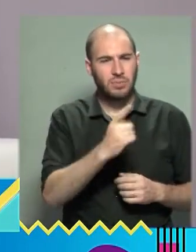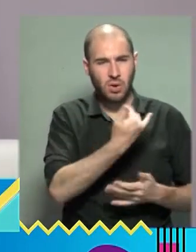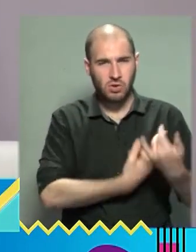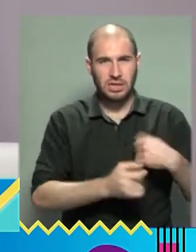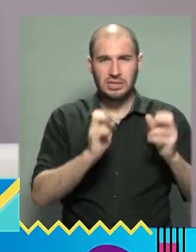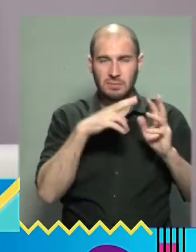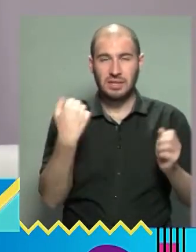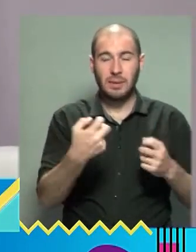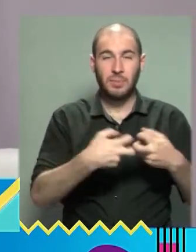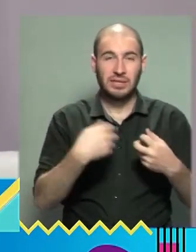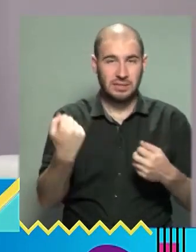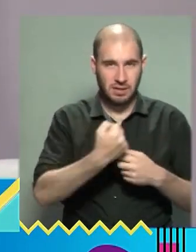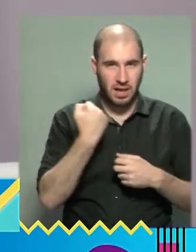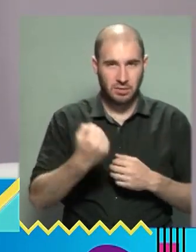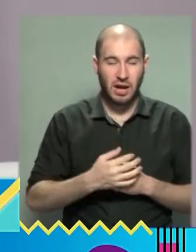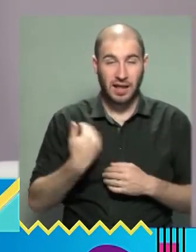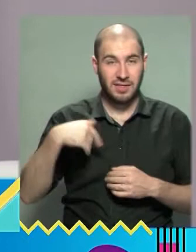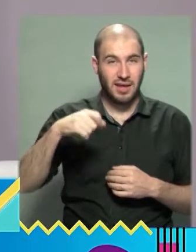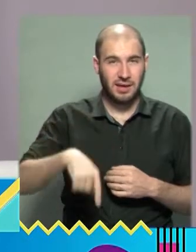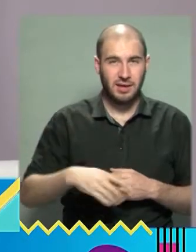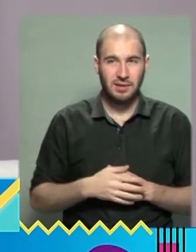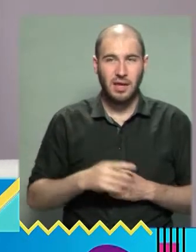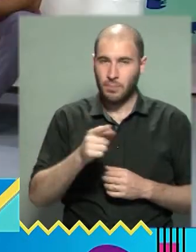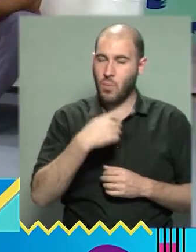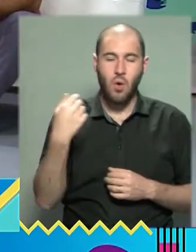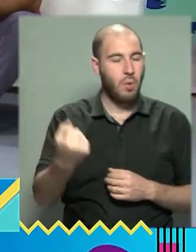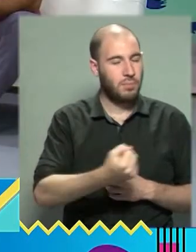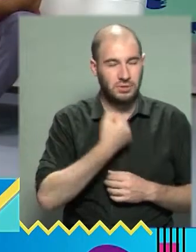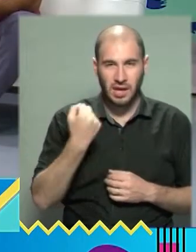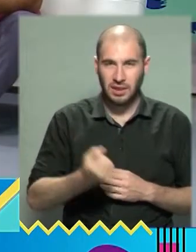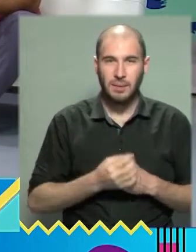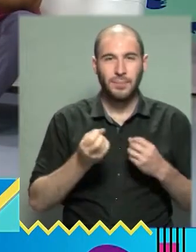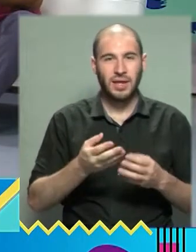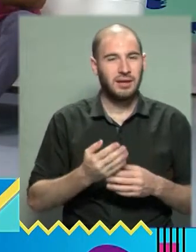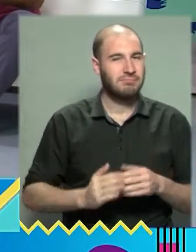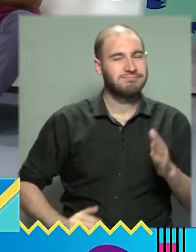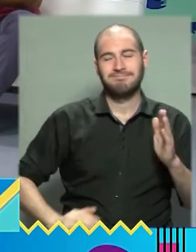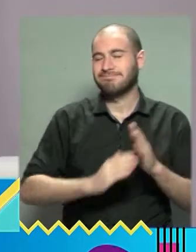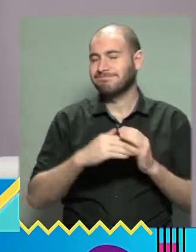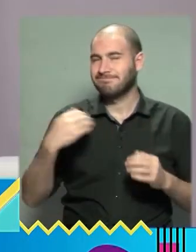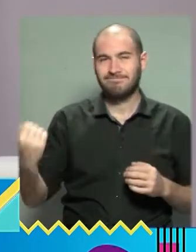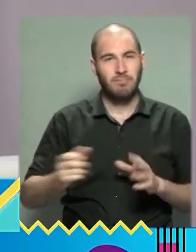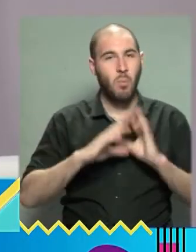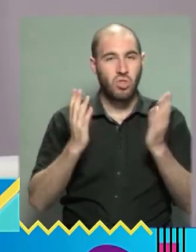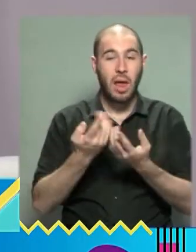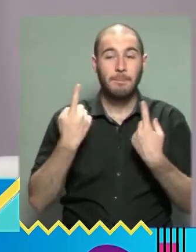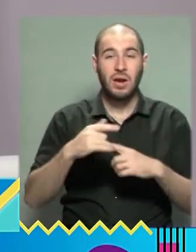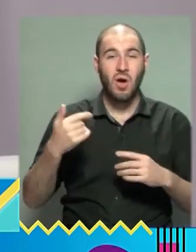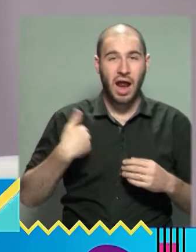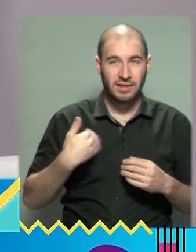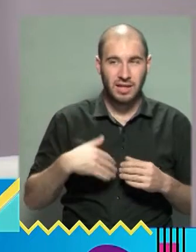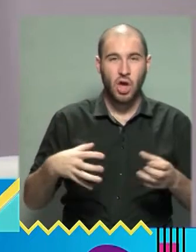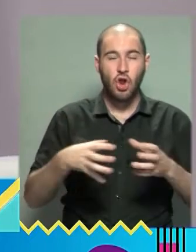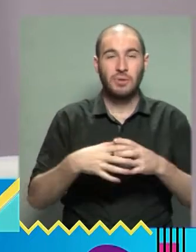sobre la importancia sindical en la Argentina, es muy importante. O sea, históricamente es muy importante en el mundo, pero en la Argentina la